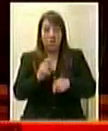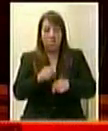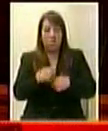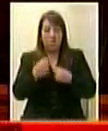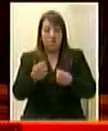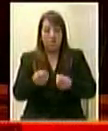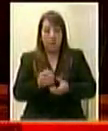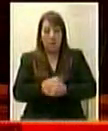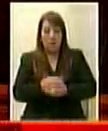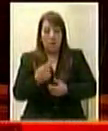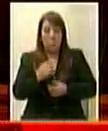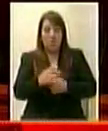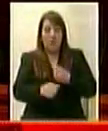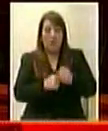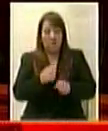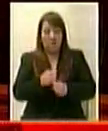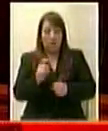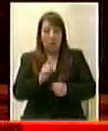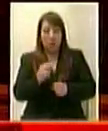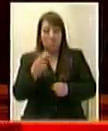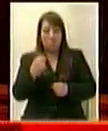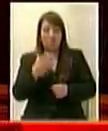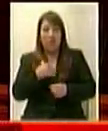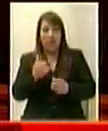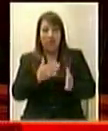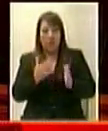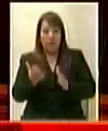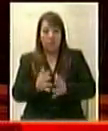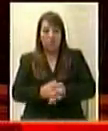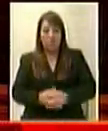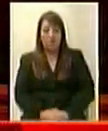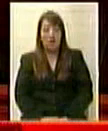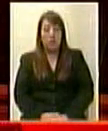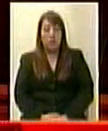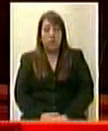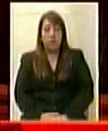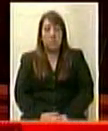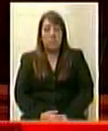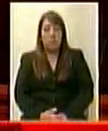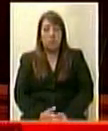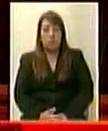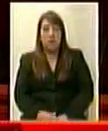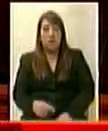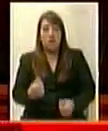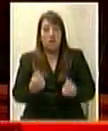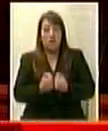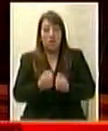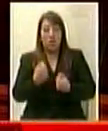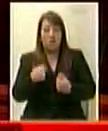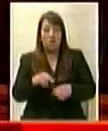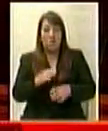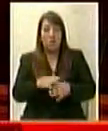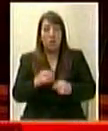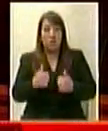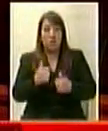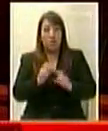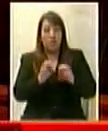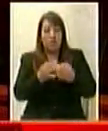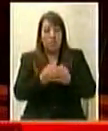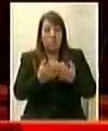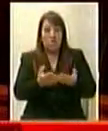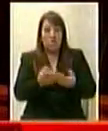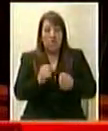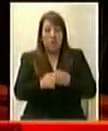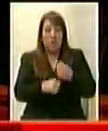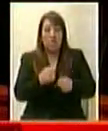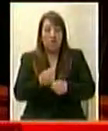se debe priorizar por años y no por edades. Vale decir, los que han sido afectados, han perjudicado a un ser querido